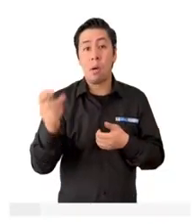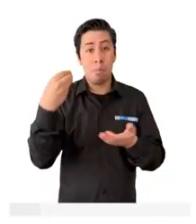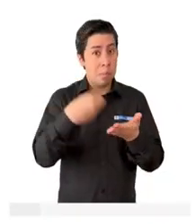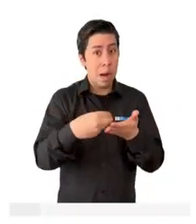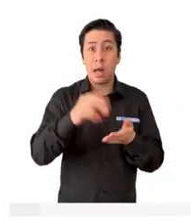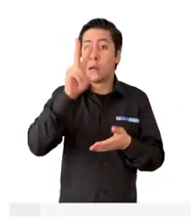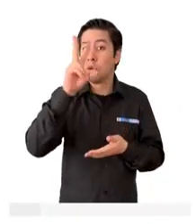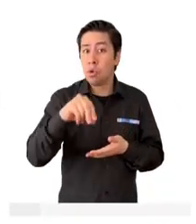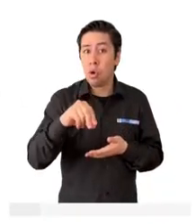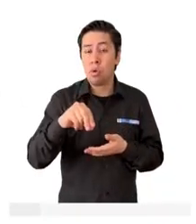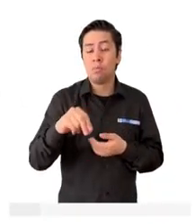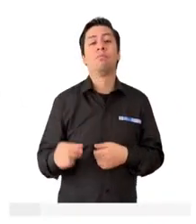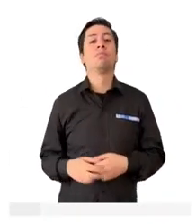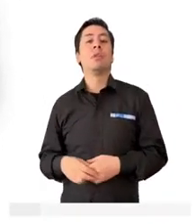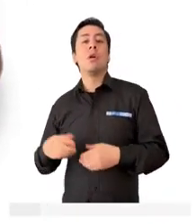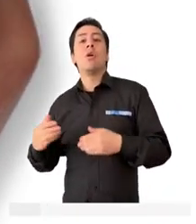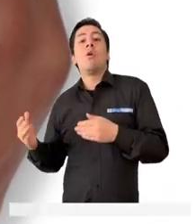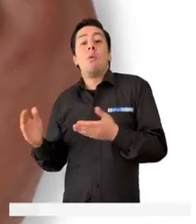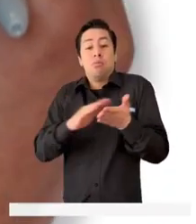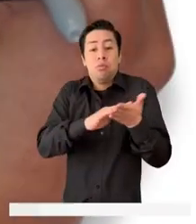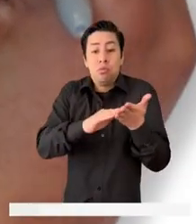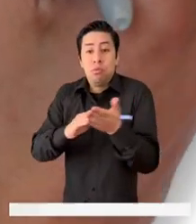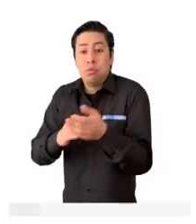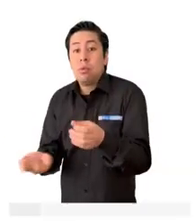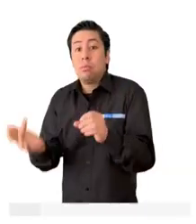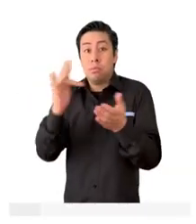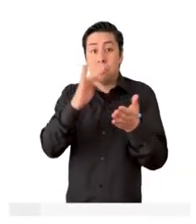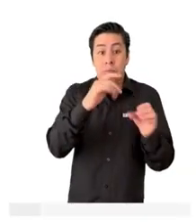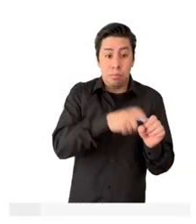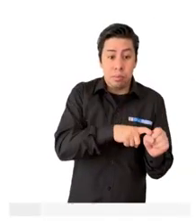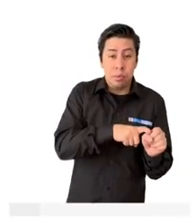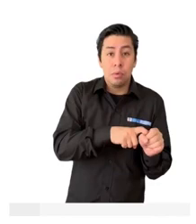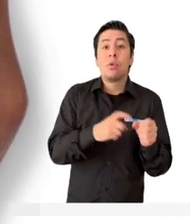las medidas de asistencia, atención y reparación integral.